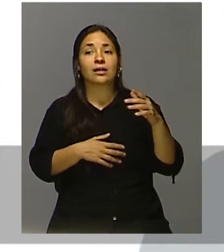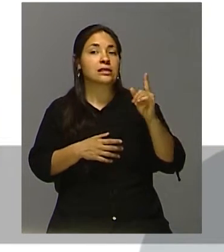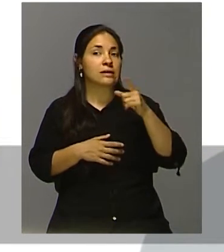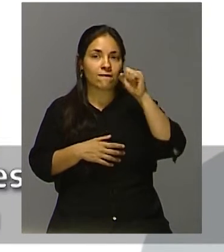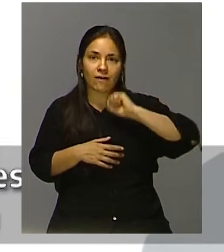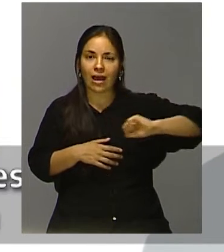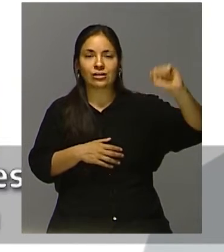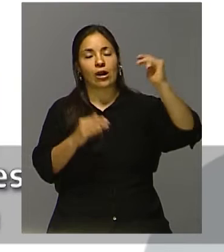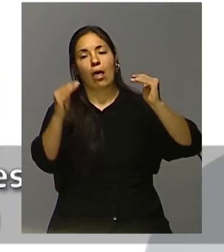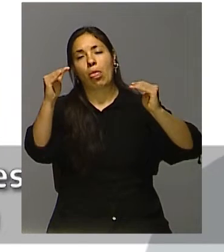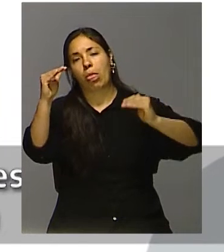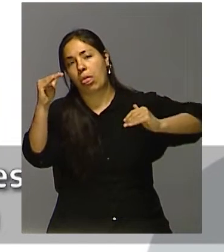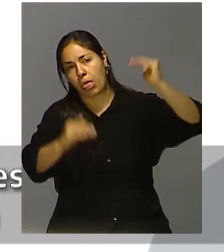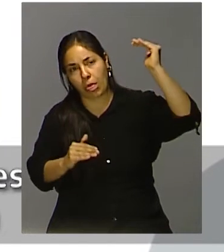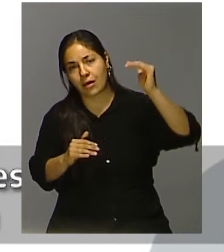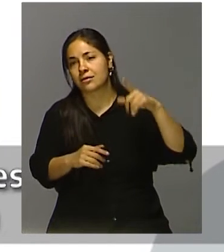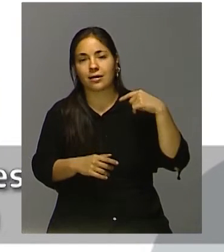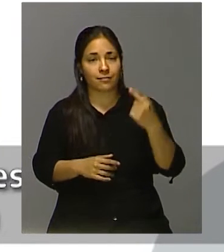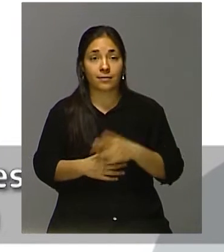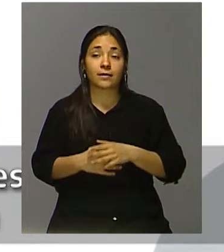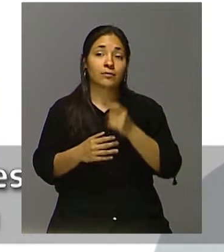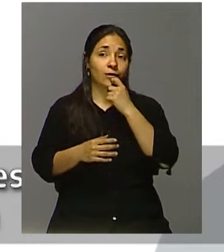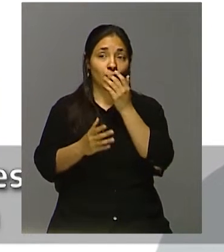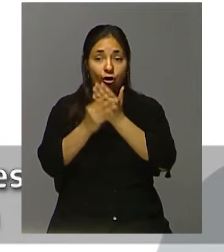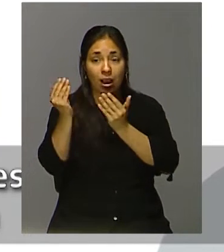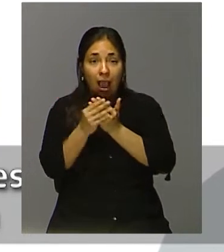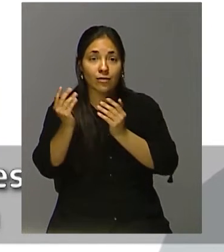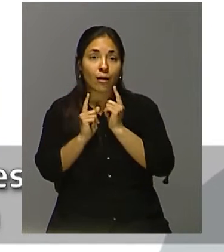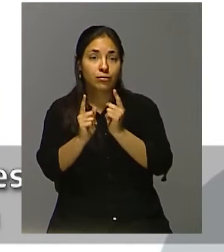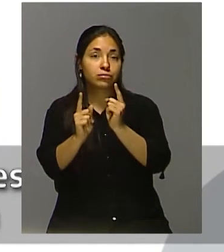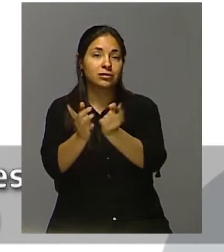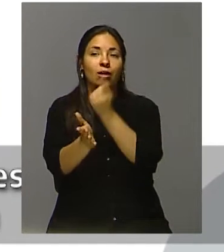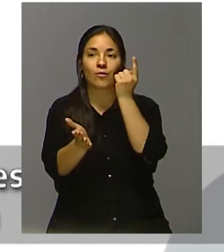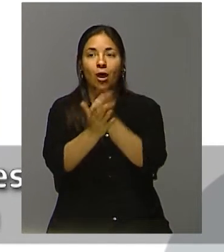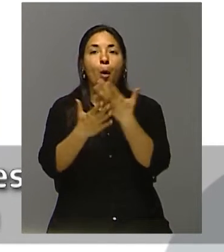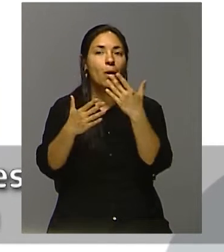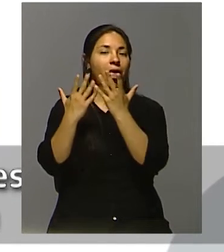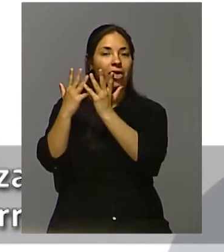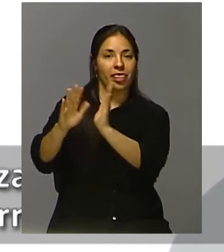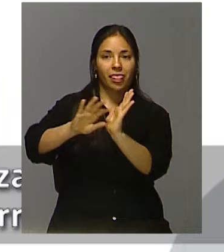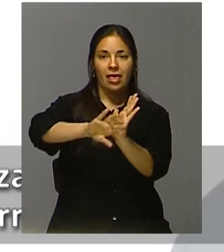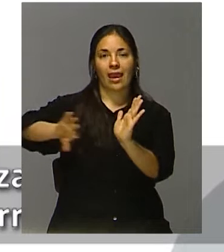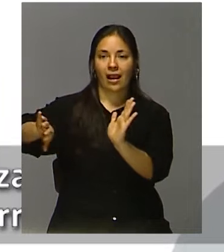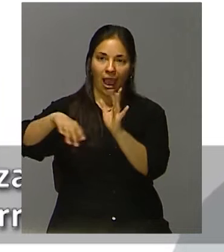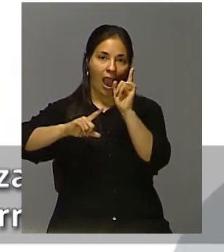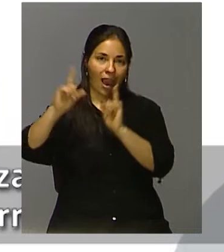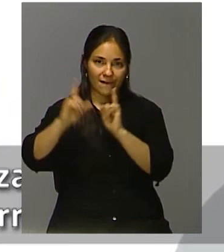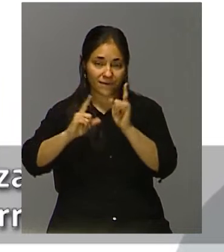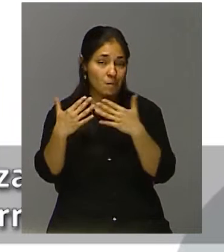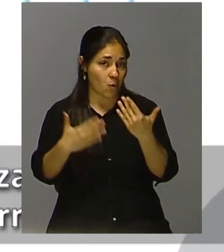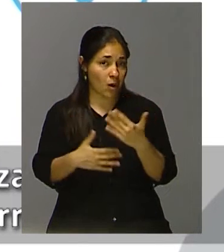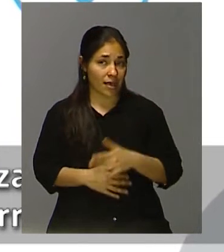inflación, en pensar en que hay ciertos gastos que hoy no son sostenibles. Claro, que podemos renunciar, que a veces es necesario renunciar a algunas cosas,